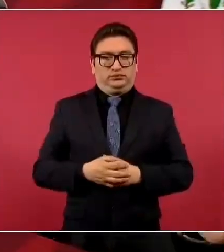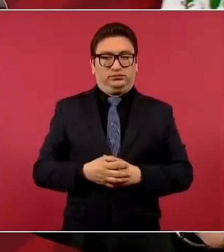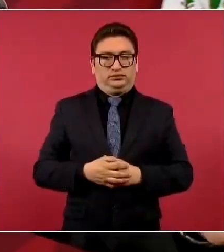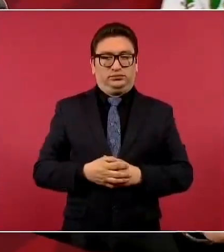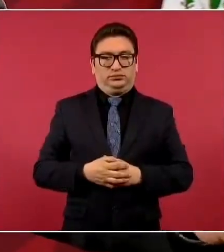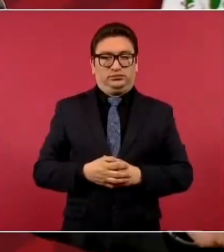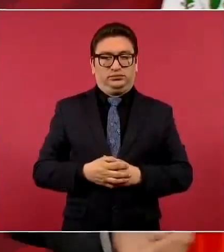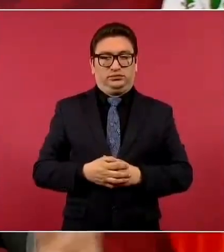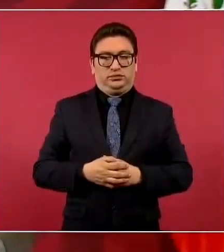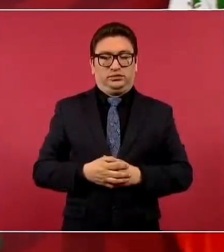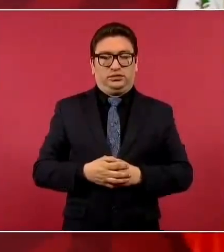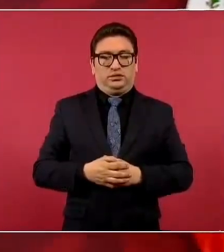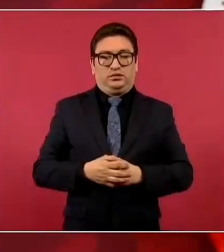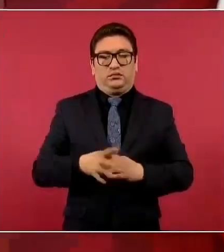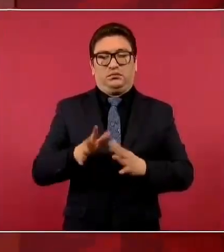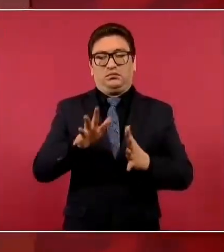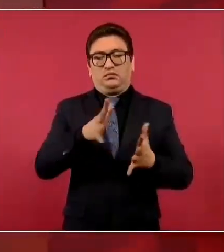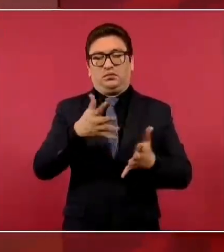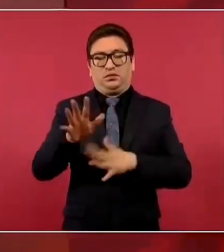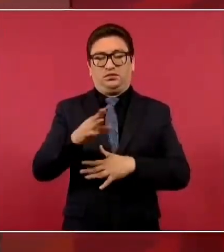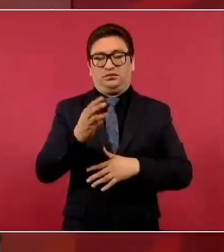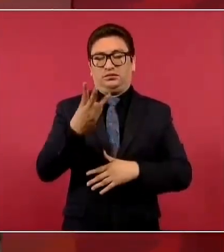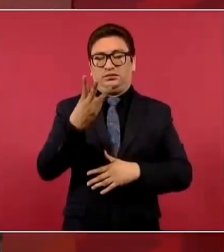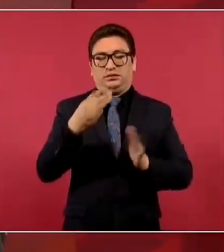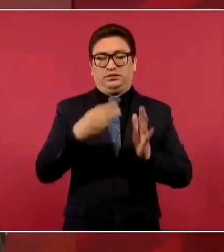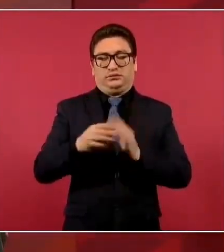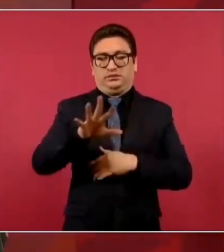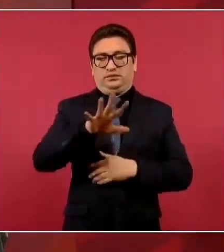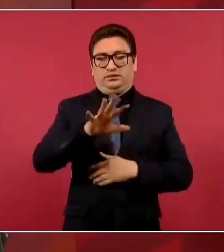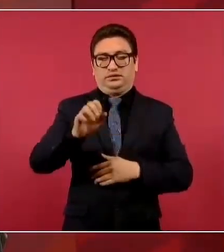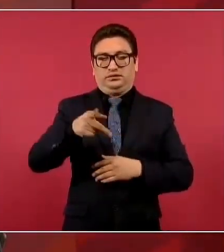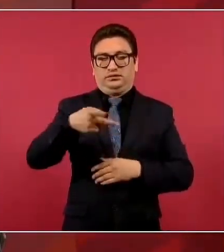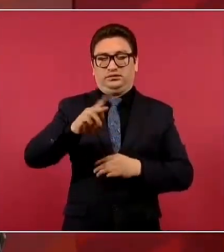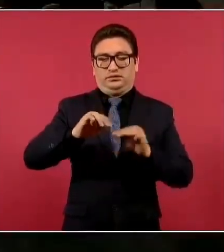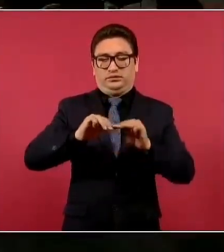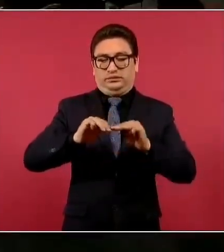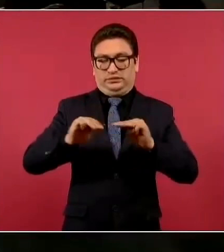van a ser como 3.500 kilómetros.